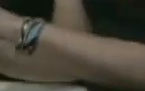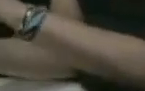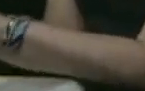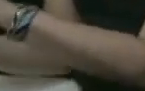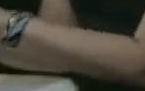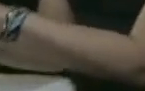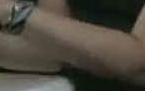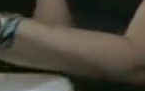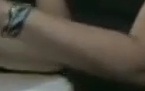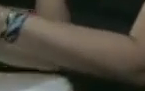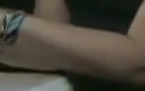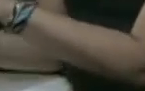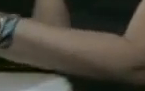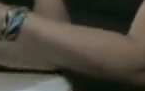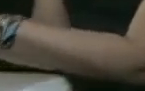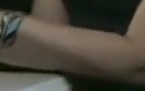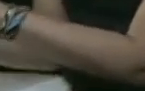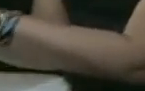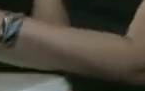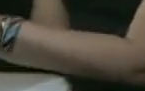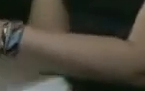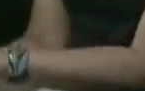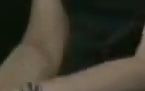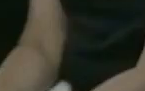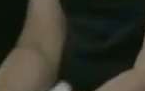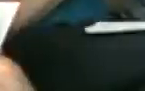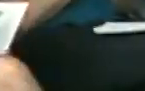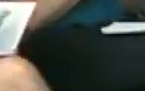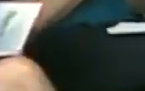Intelectuales, pensadores, luchadores,